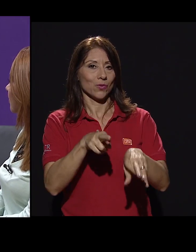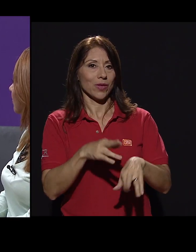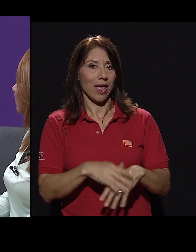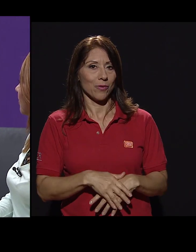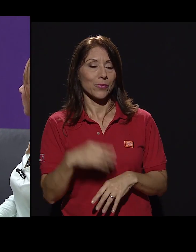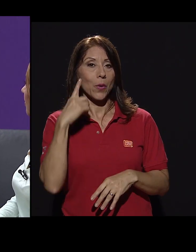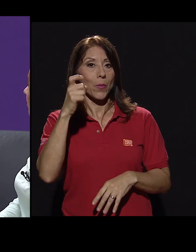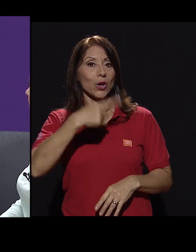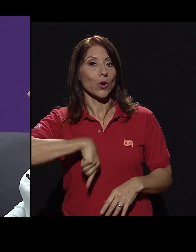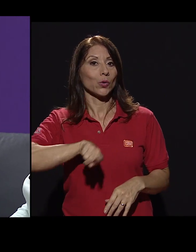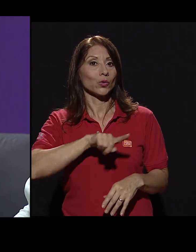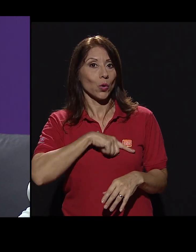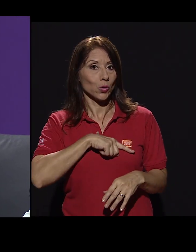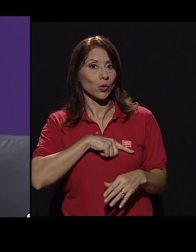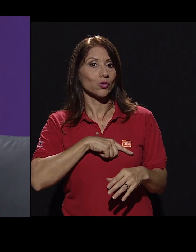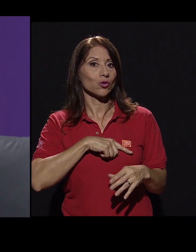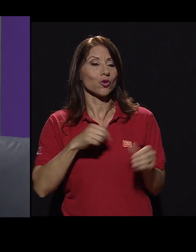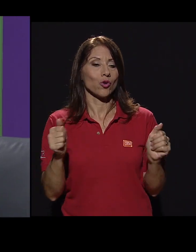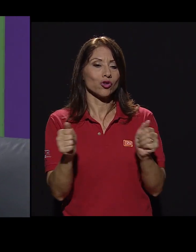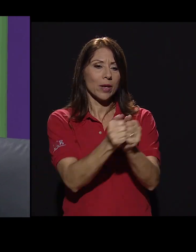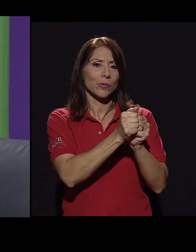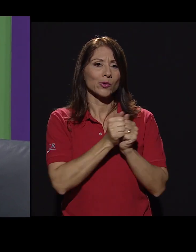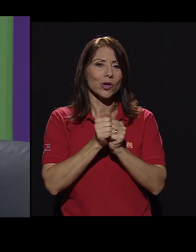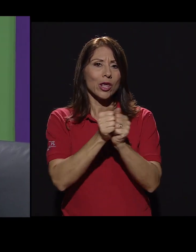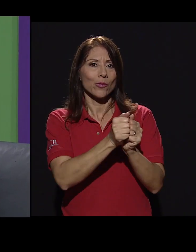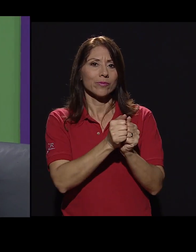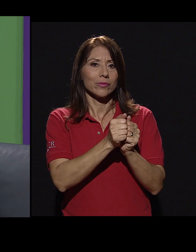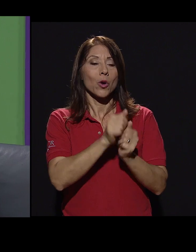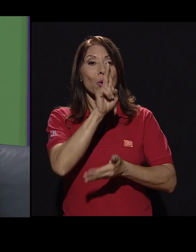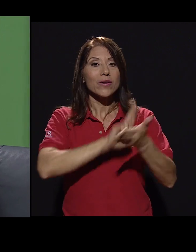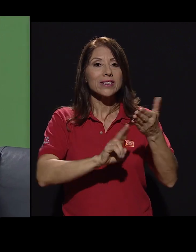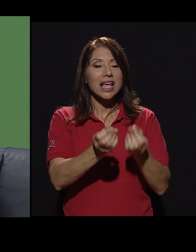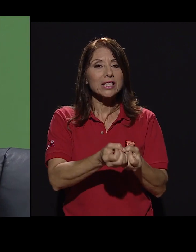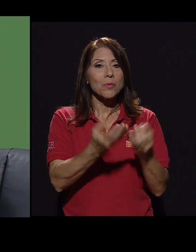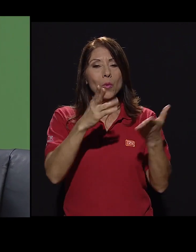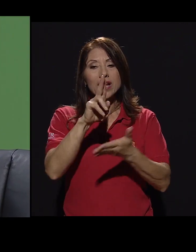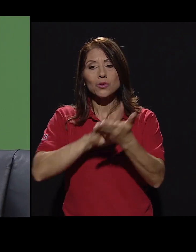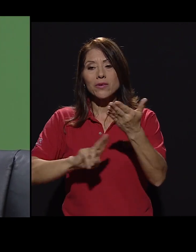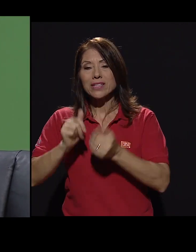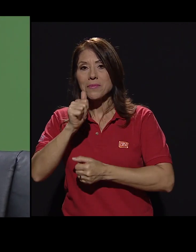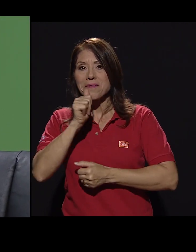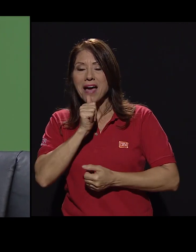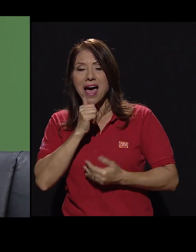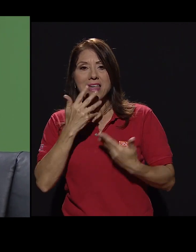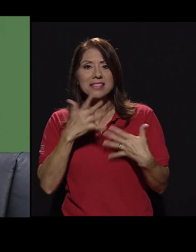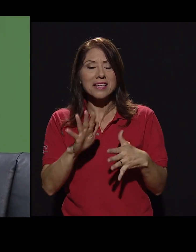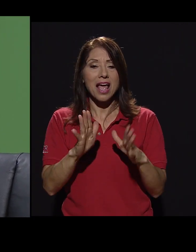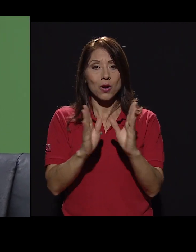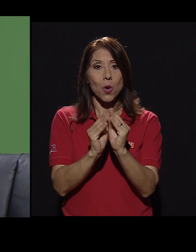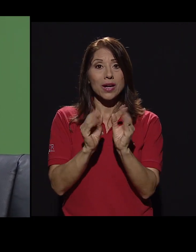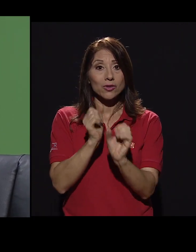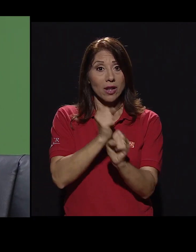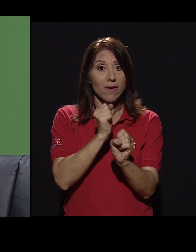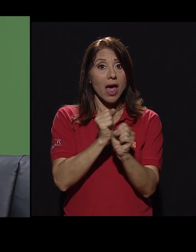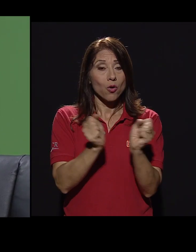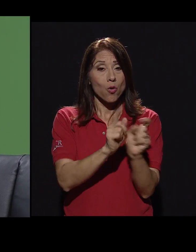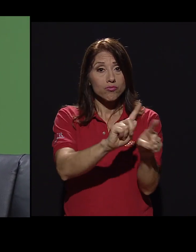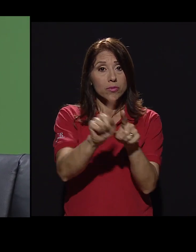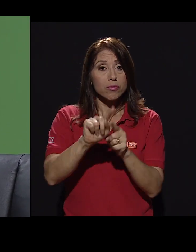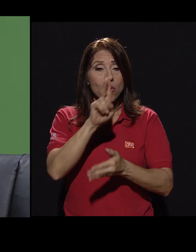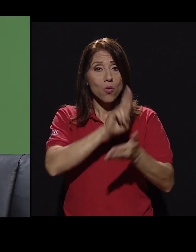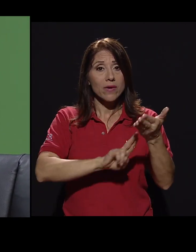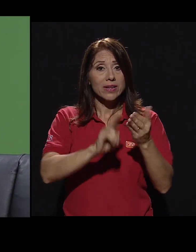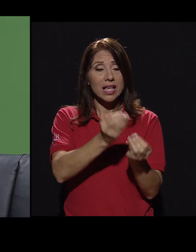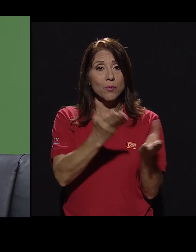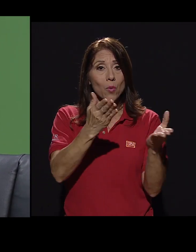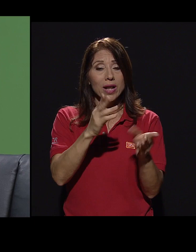Nos hemos unido Universidades públicas Privadas Tenemos el aval Este congreso Es trabajado Con universidades públicas Y